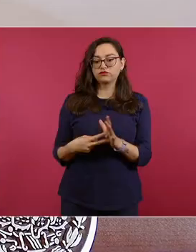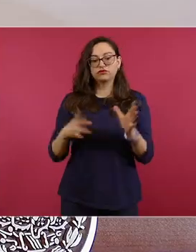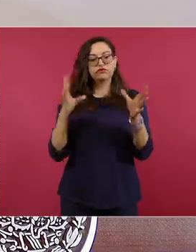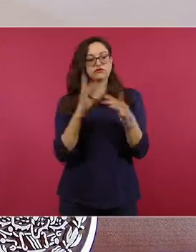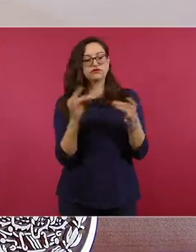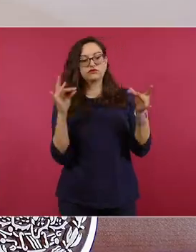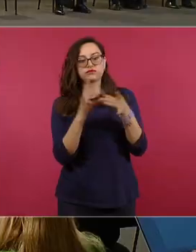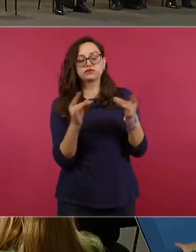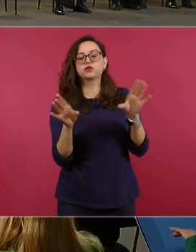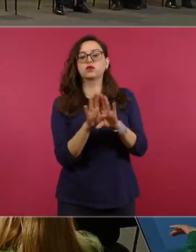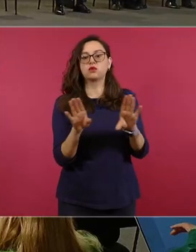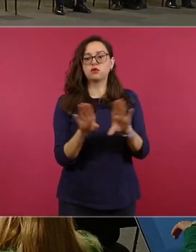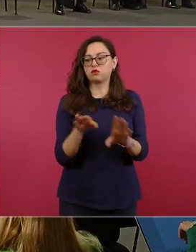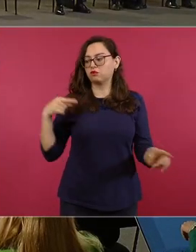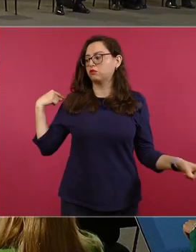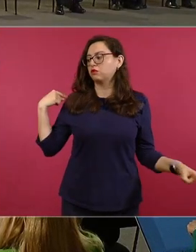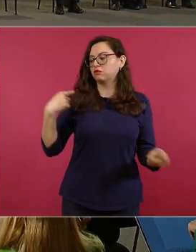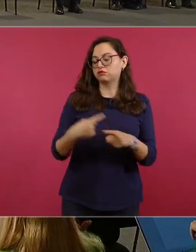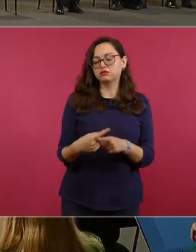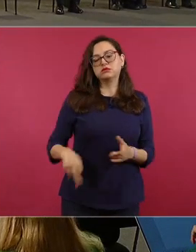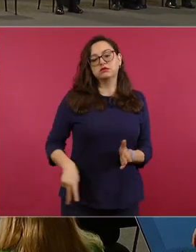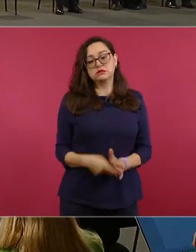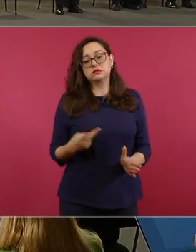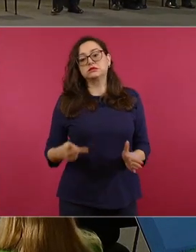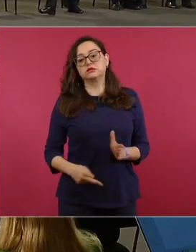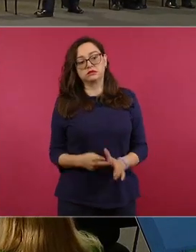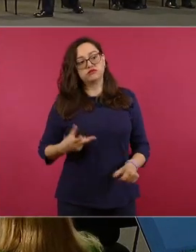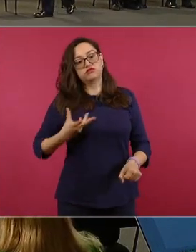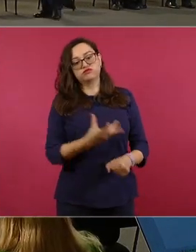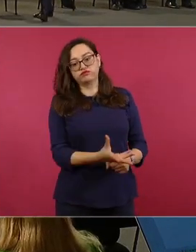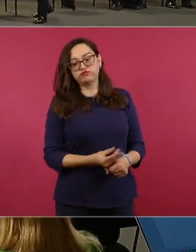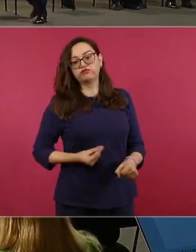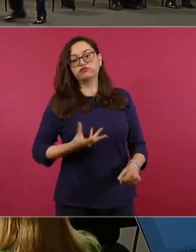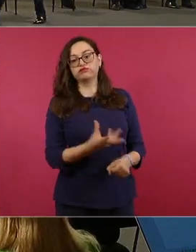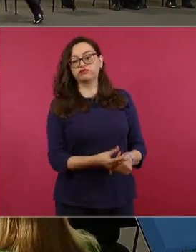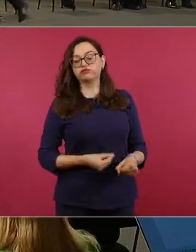2. Por favor, almirante Tiscareño.